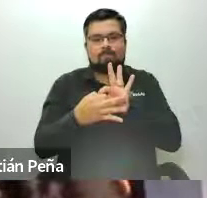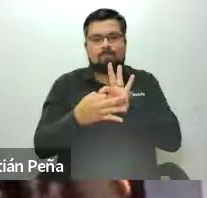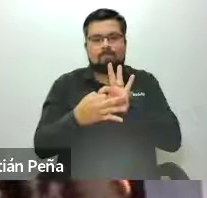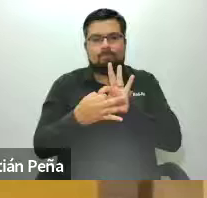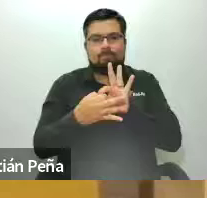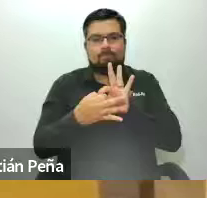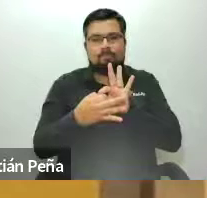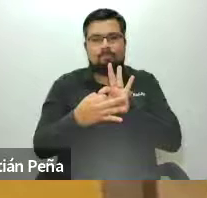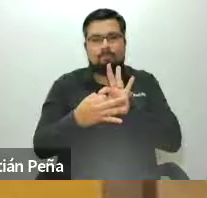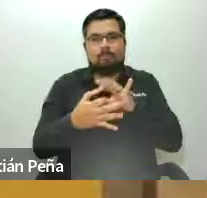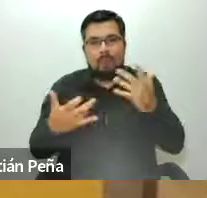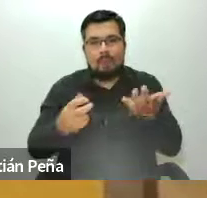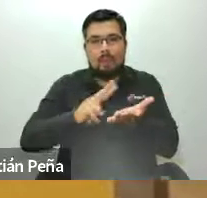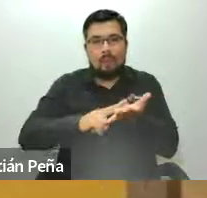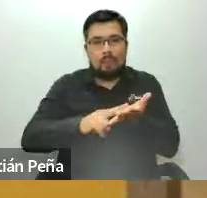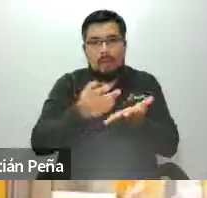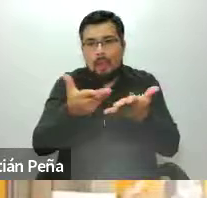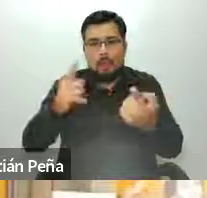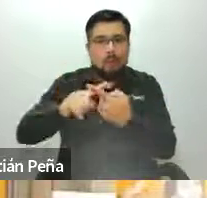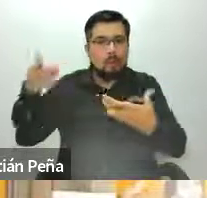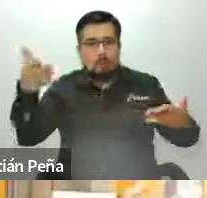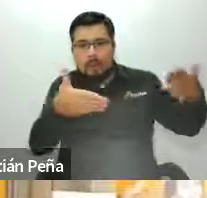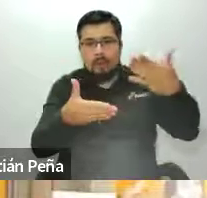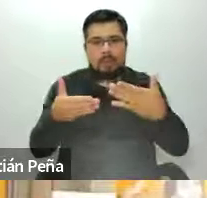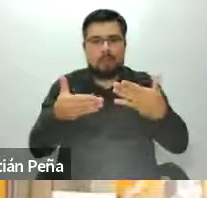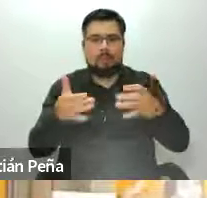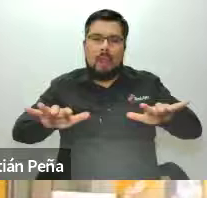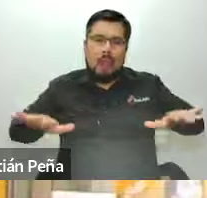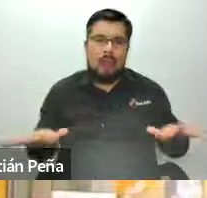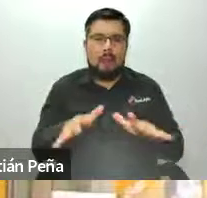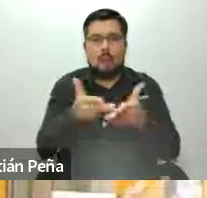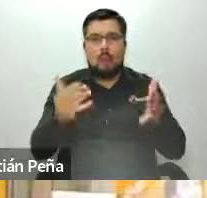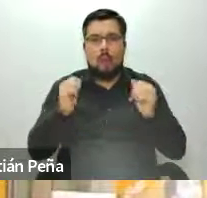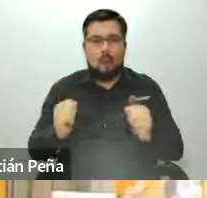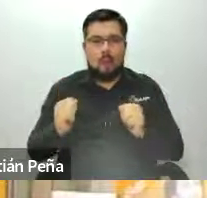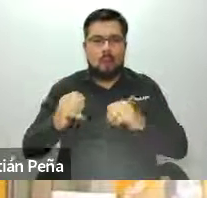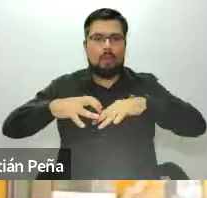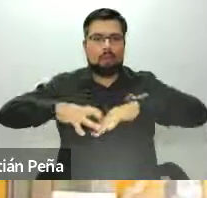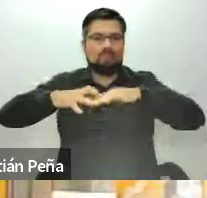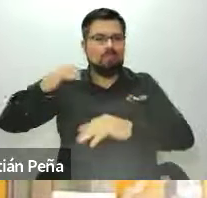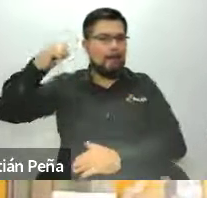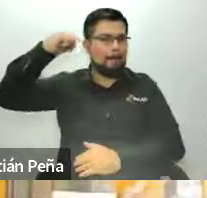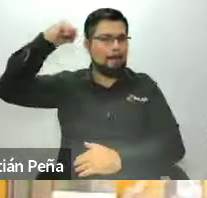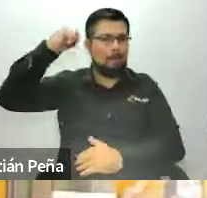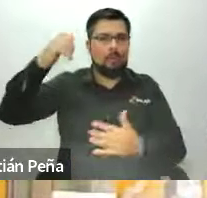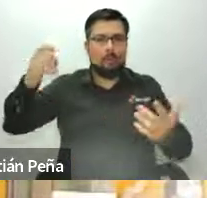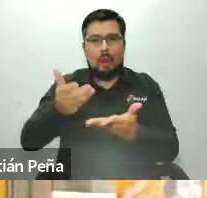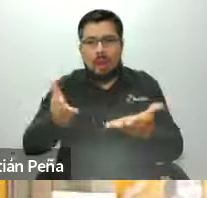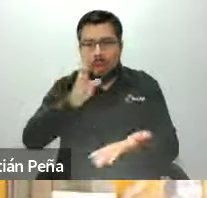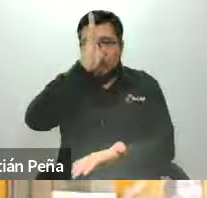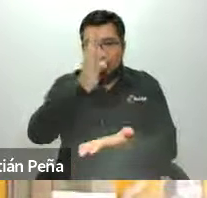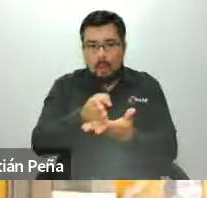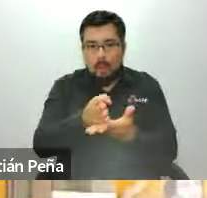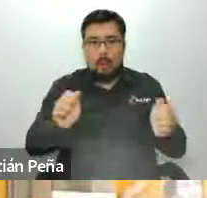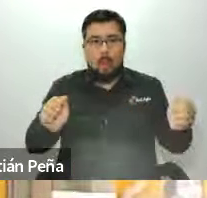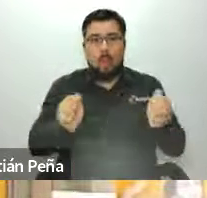y que en realidad sean partícipes activos, y que ellos también puedan empoderarse e ir tomando decisiones en conjunto a las profesoras. Yo creo